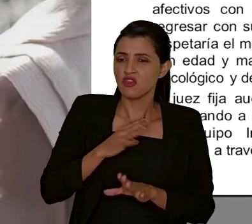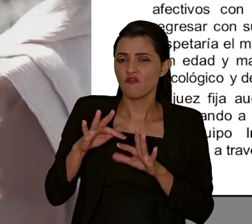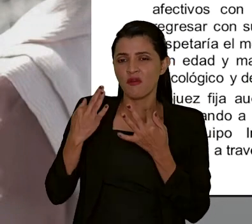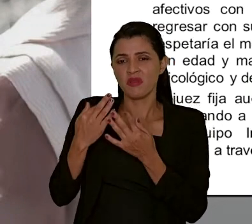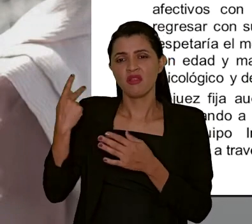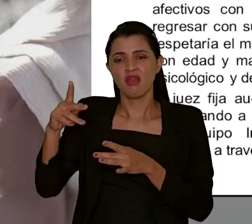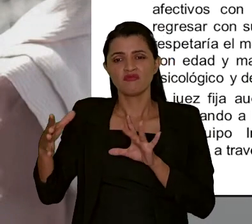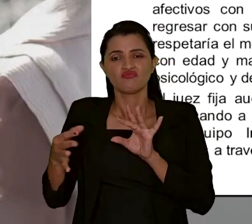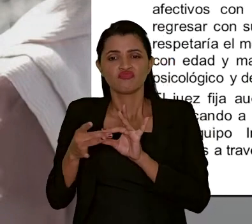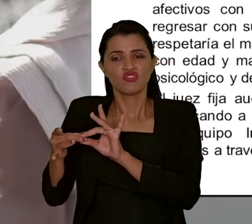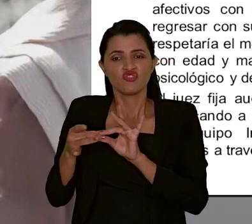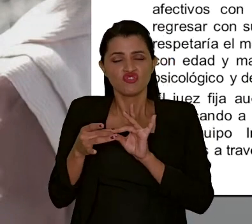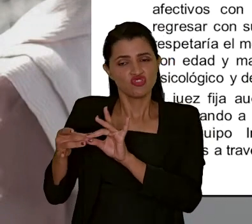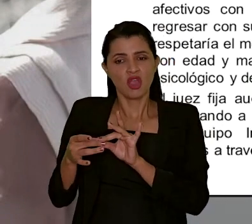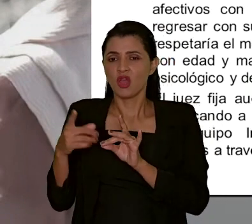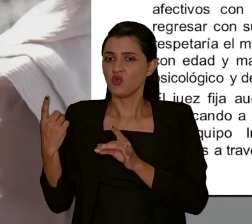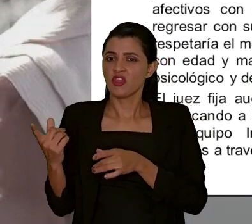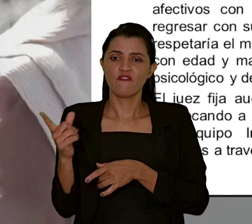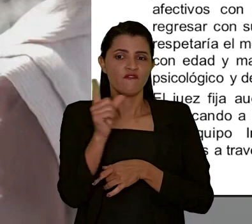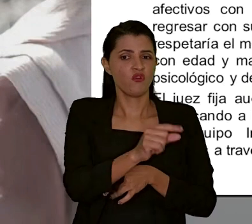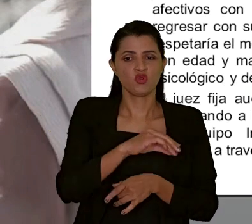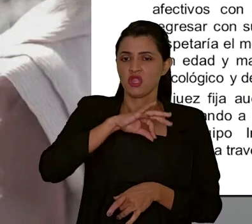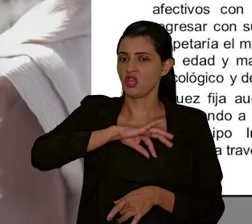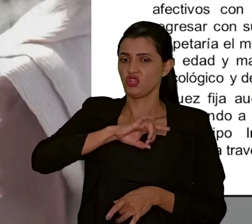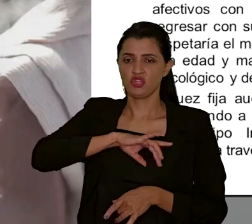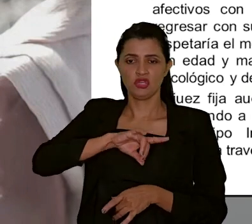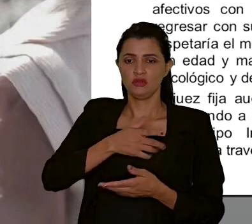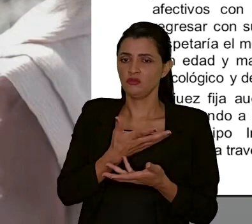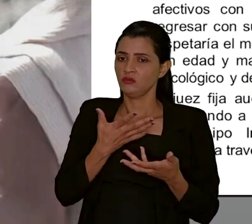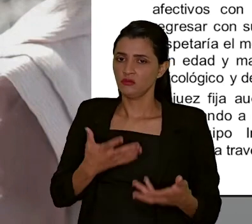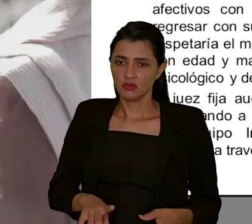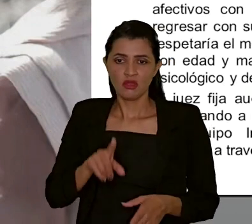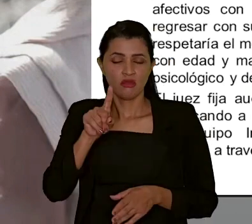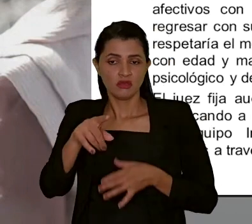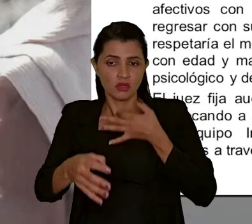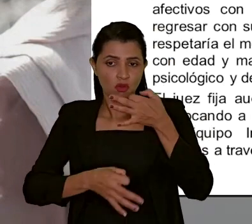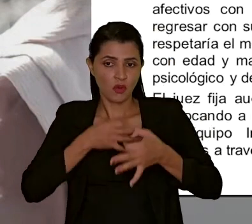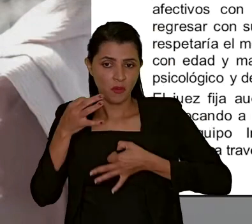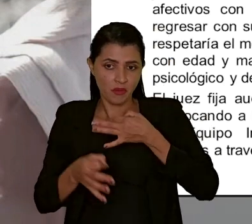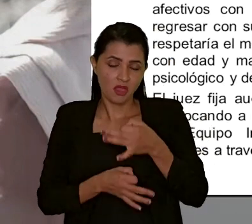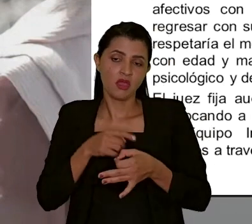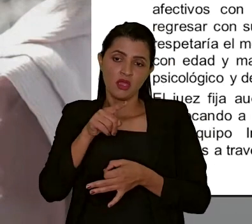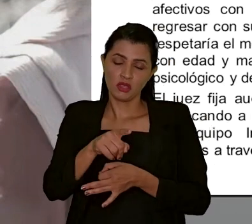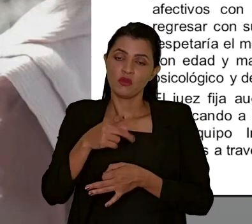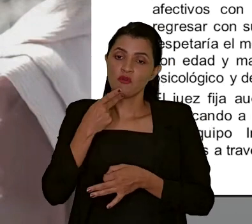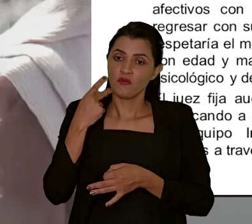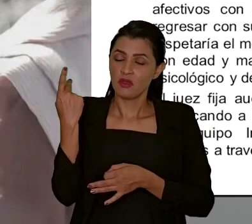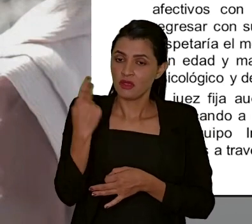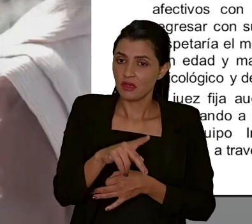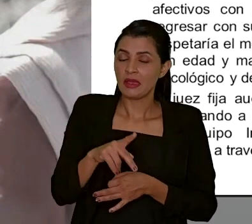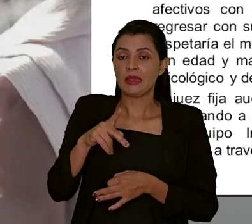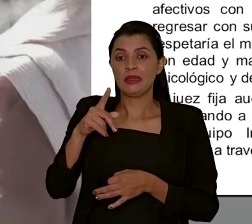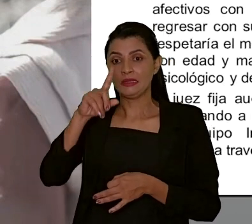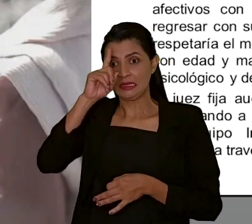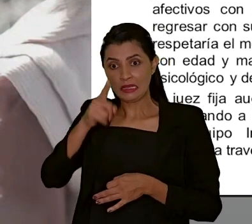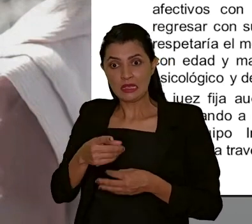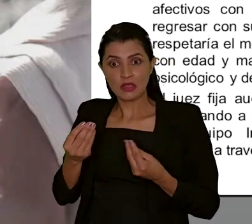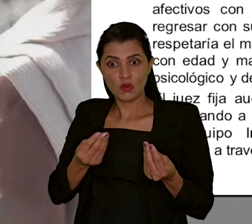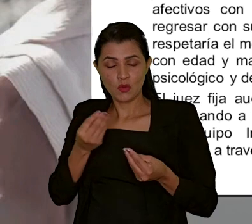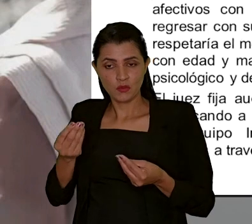familiares, no deseando regresar a Chile. Argumenta que ello respetaría el mejor interés de su hija, que se expresa con